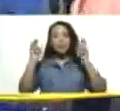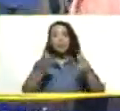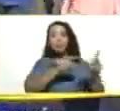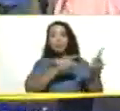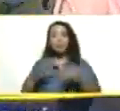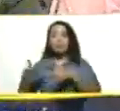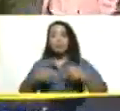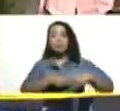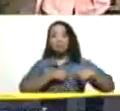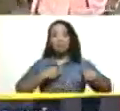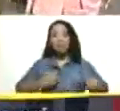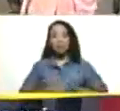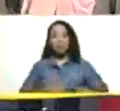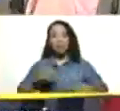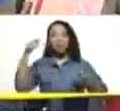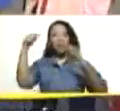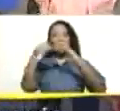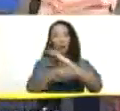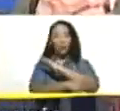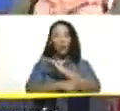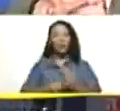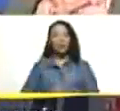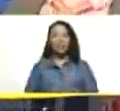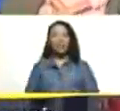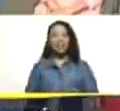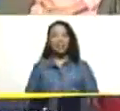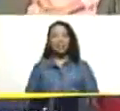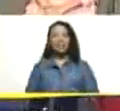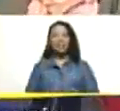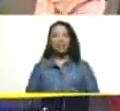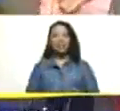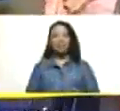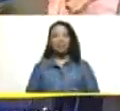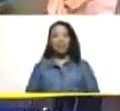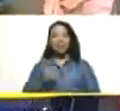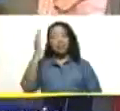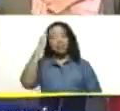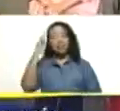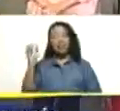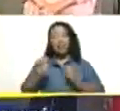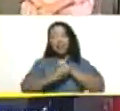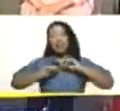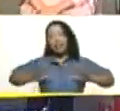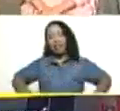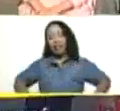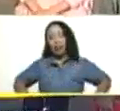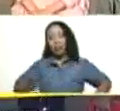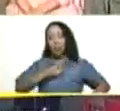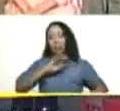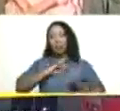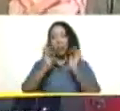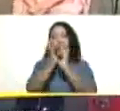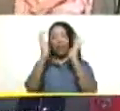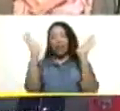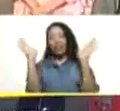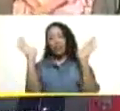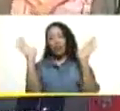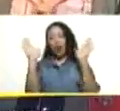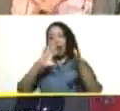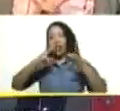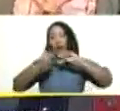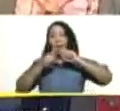corazón profundo de nuestro ser cristiano. en Cristo Señor, los CLAT